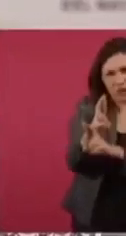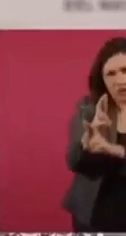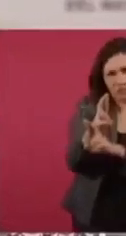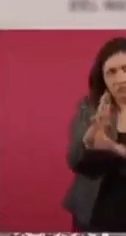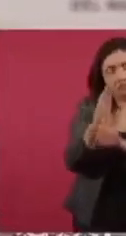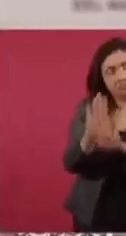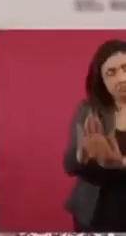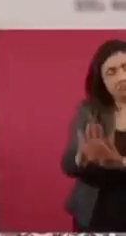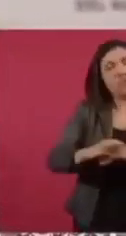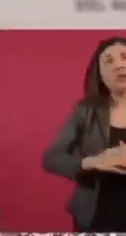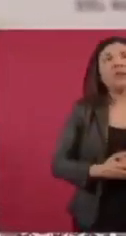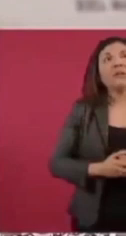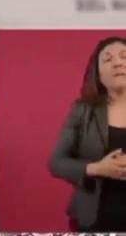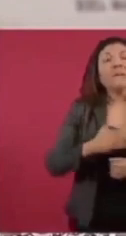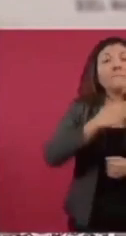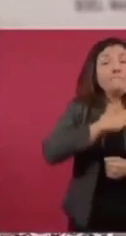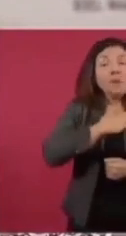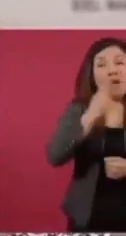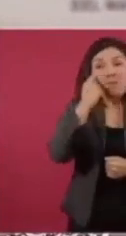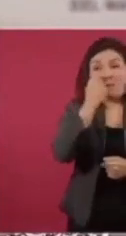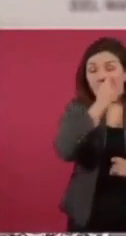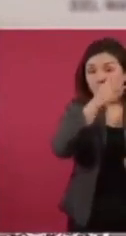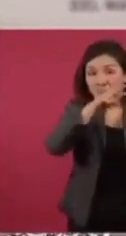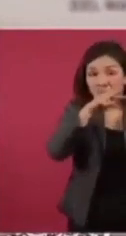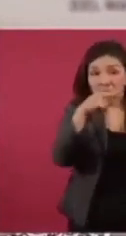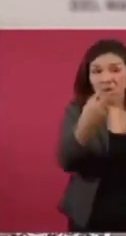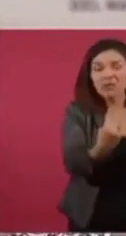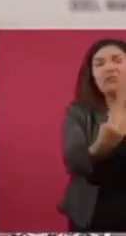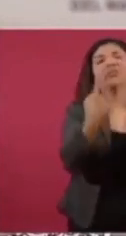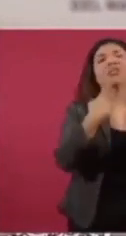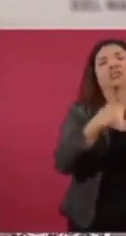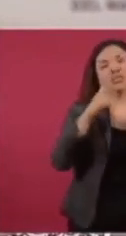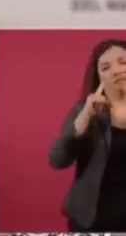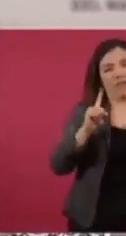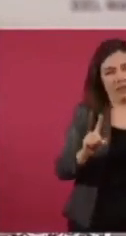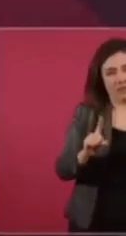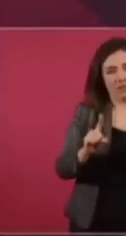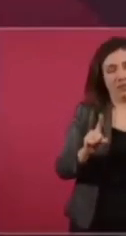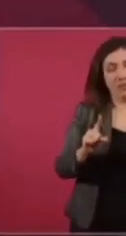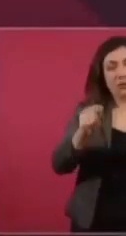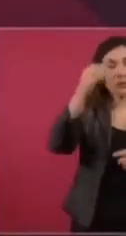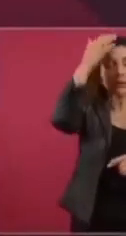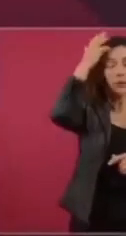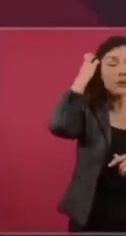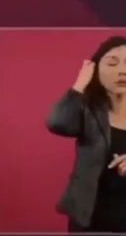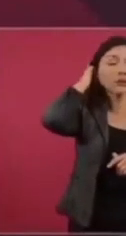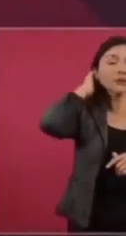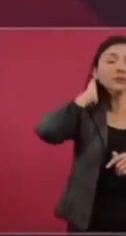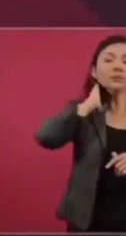Tengo yo una visión distinta.